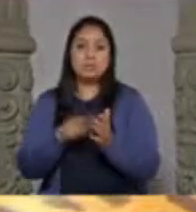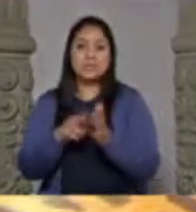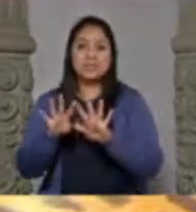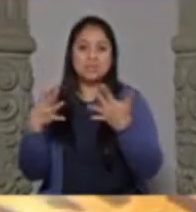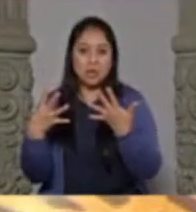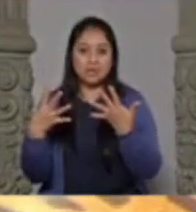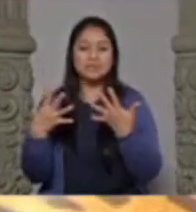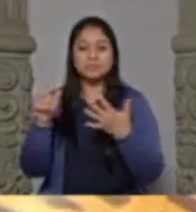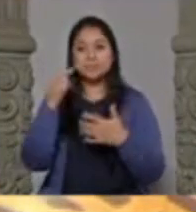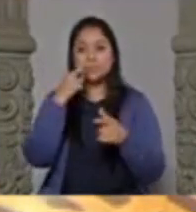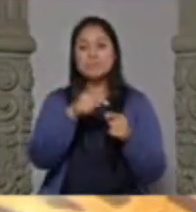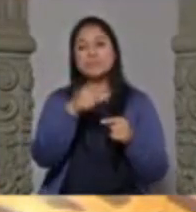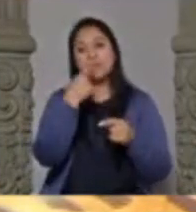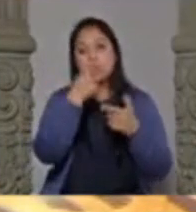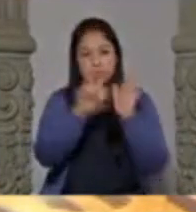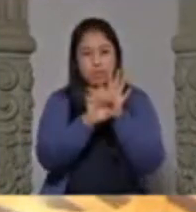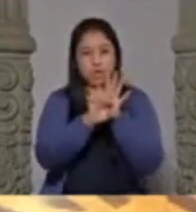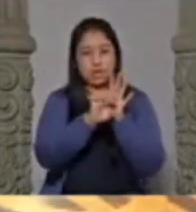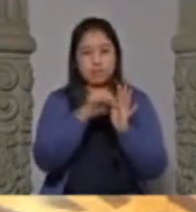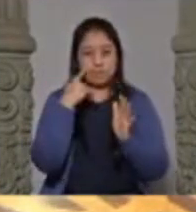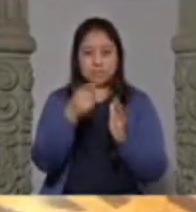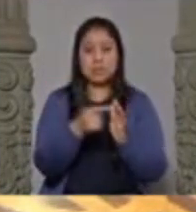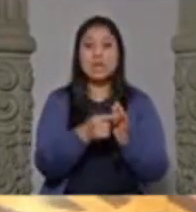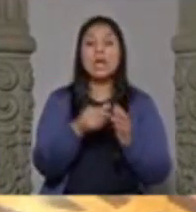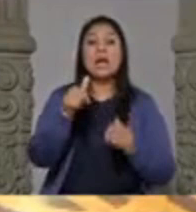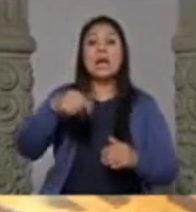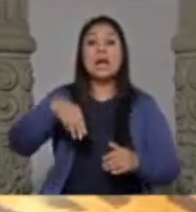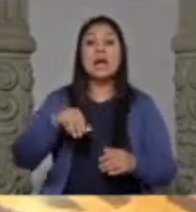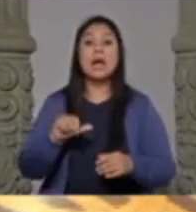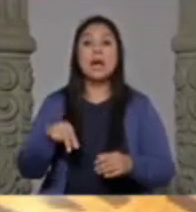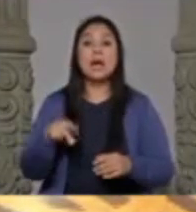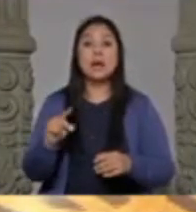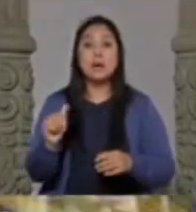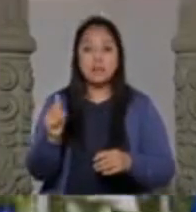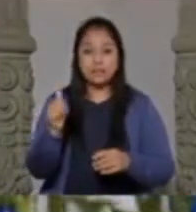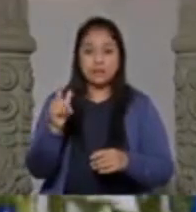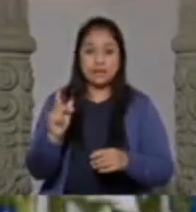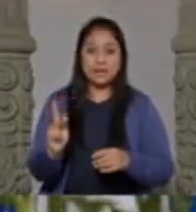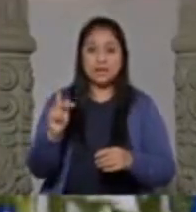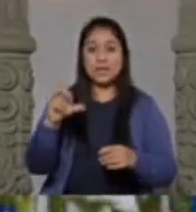Y les pongo un ejemplo. Amanda y Cristóbal nos dejaron, fueron las dos primeras